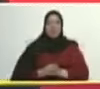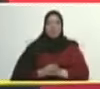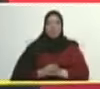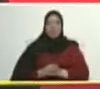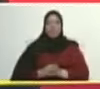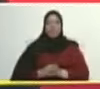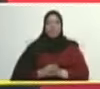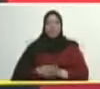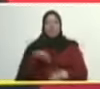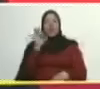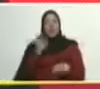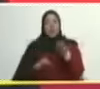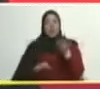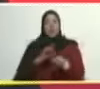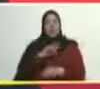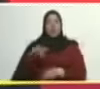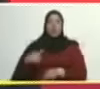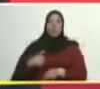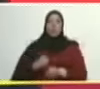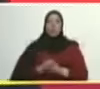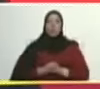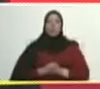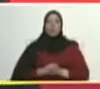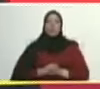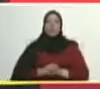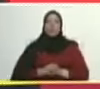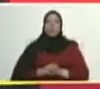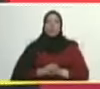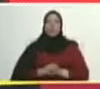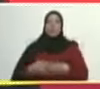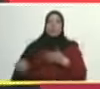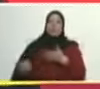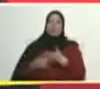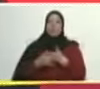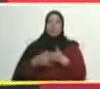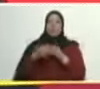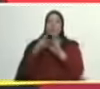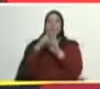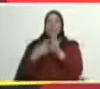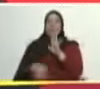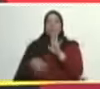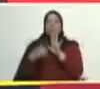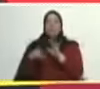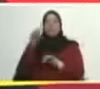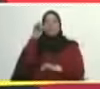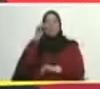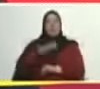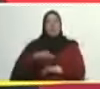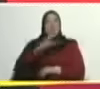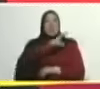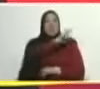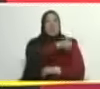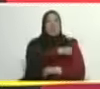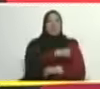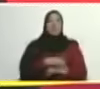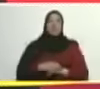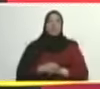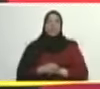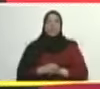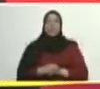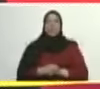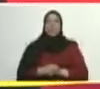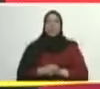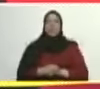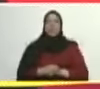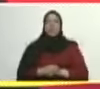es injusto, inmoral y agrede los derechos del pueblo palestino. El